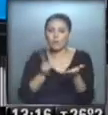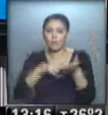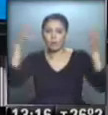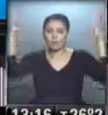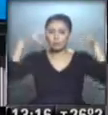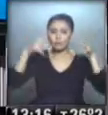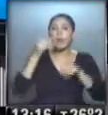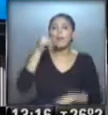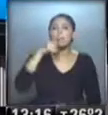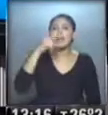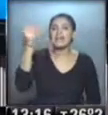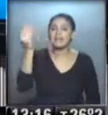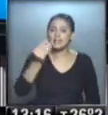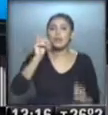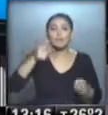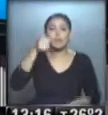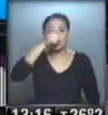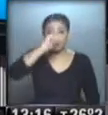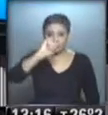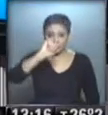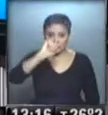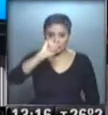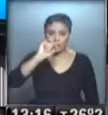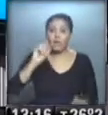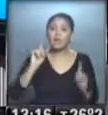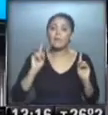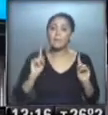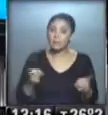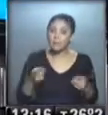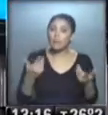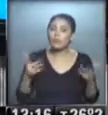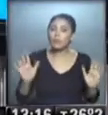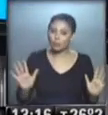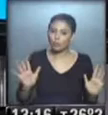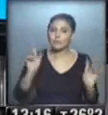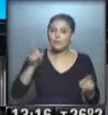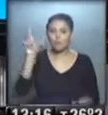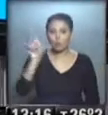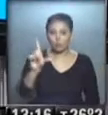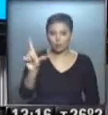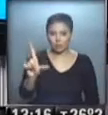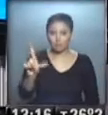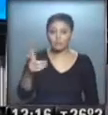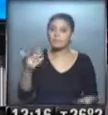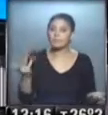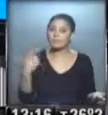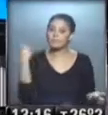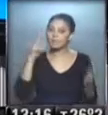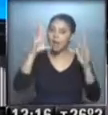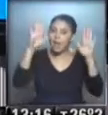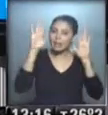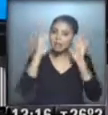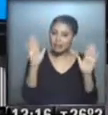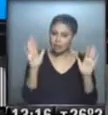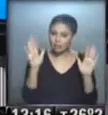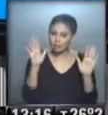tanto el viernes, el sábado como el domingo, incluso probablemente el lunes. Vamos a estar muy